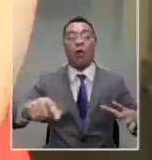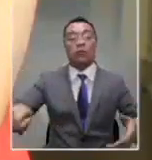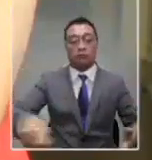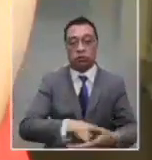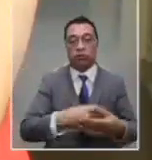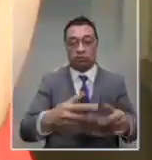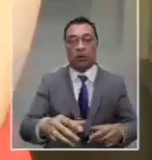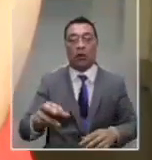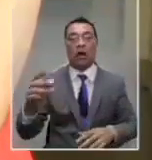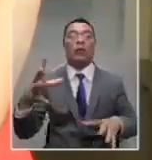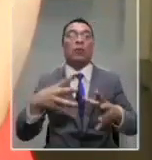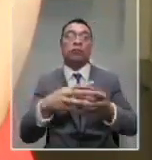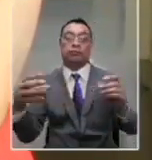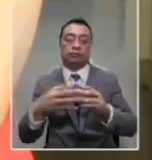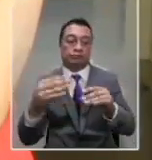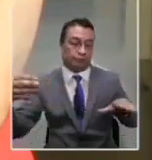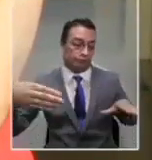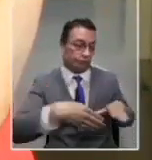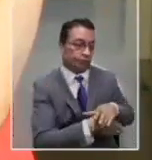para los Refugiados. Ellos son